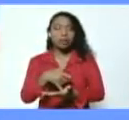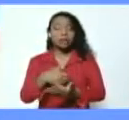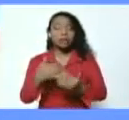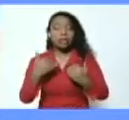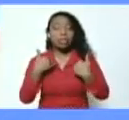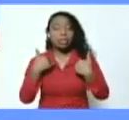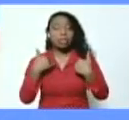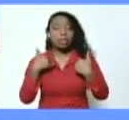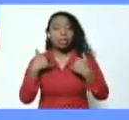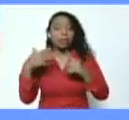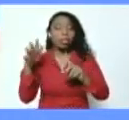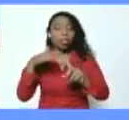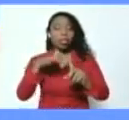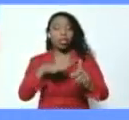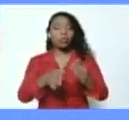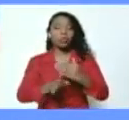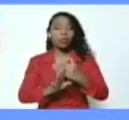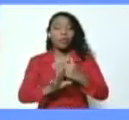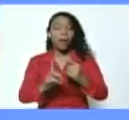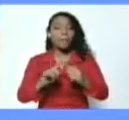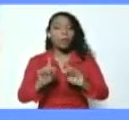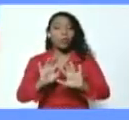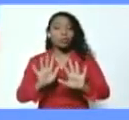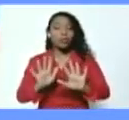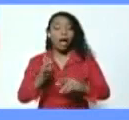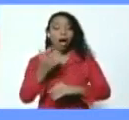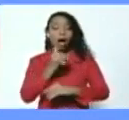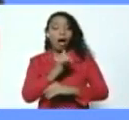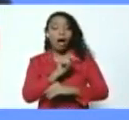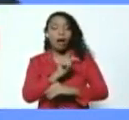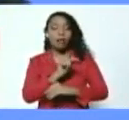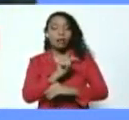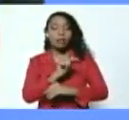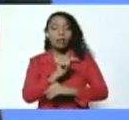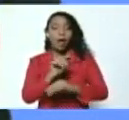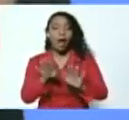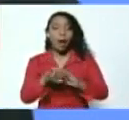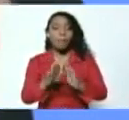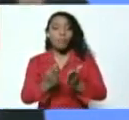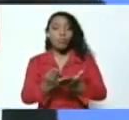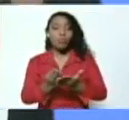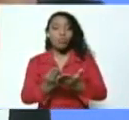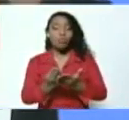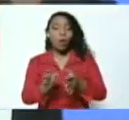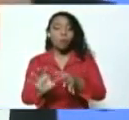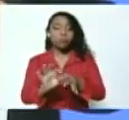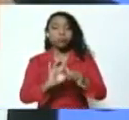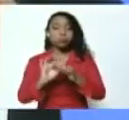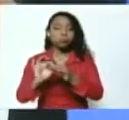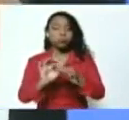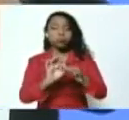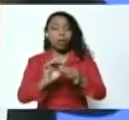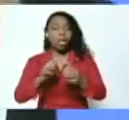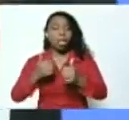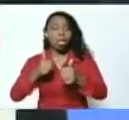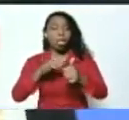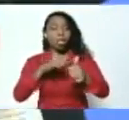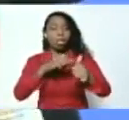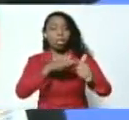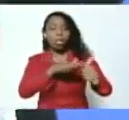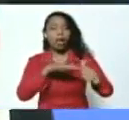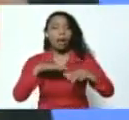sufriendo grandes amenazas todavía, pero ya existe. El mundo unipolar que persiguió el